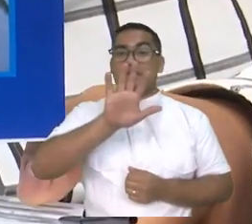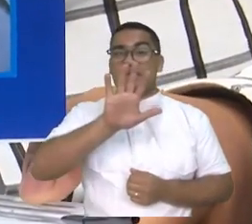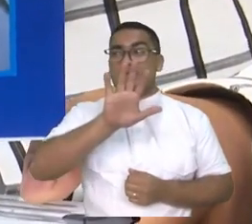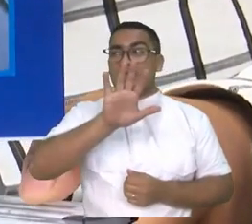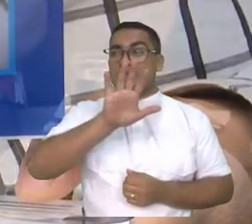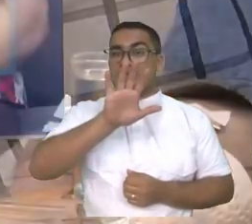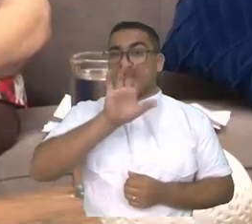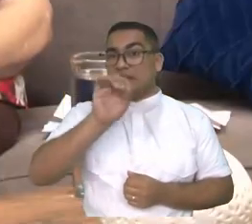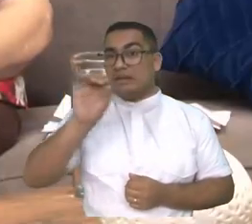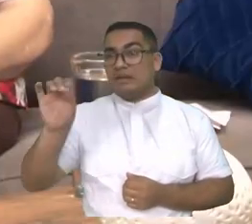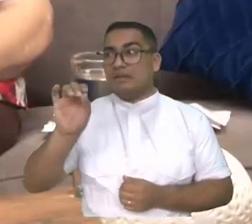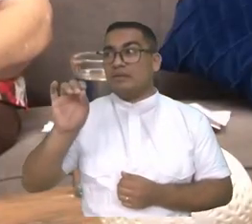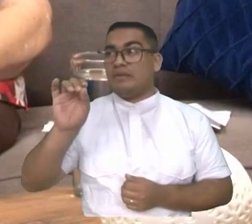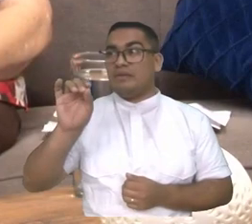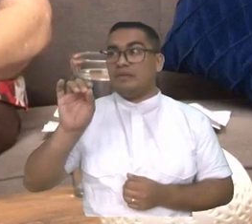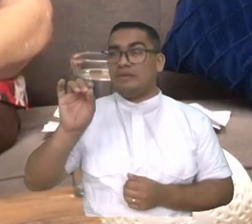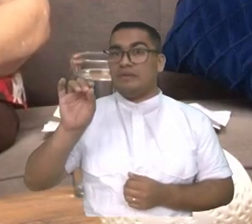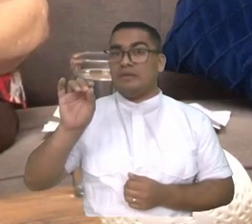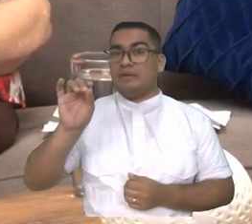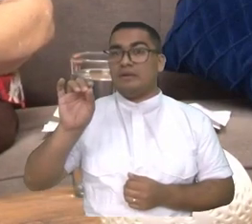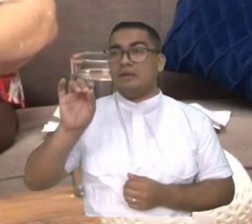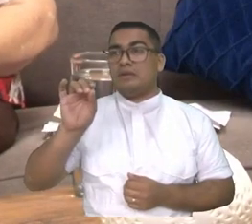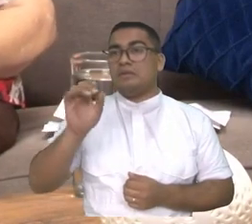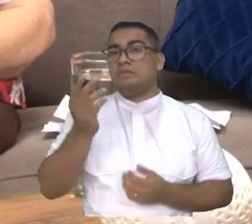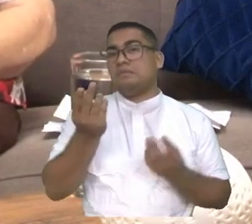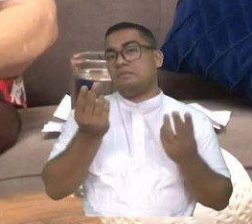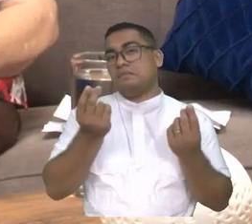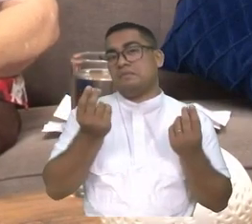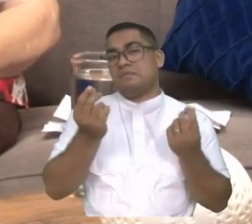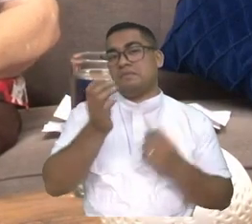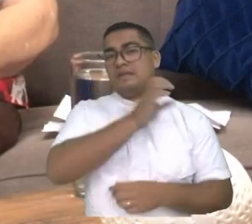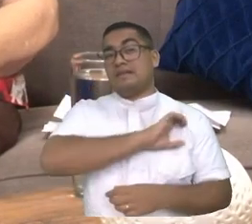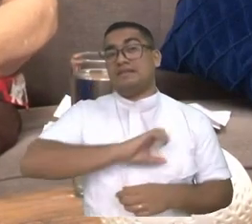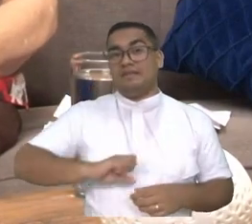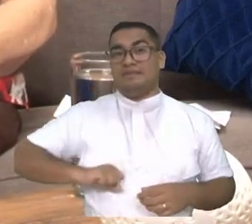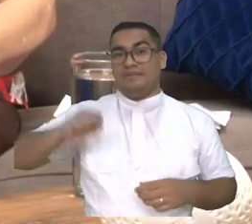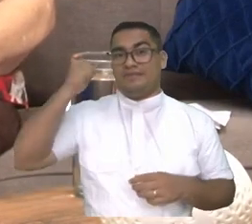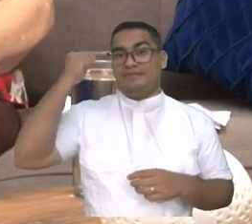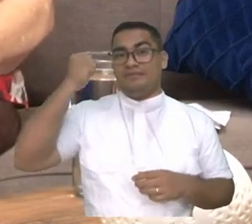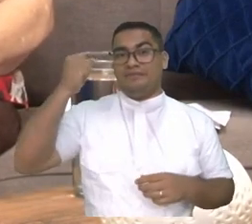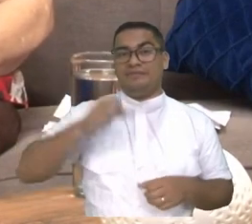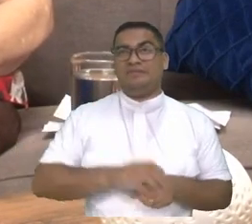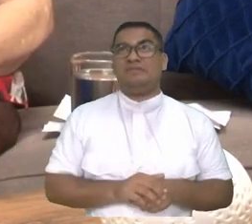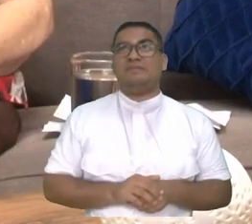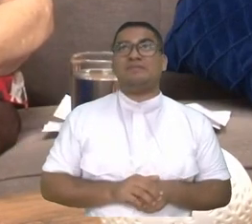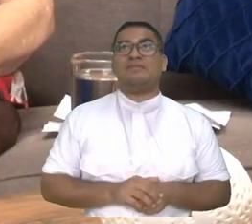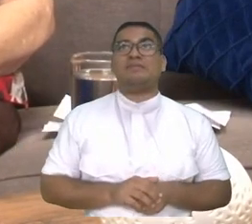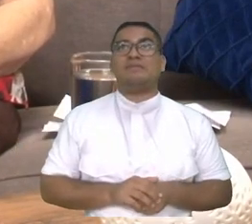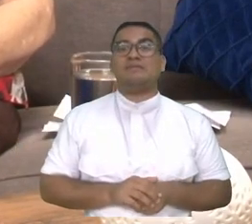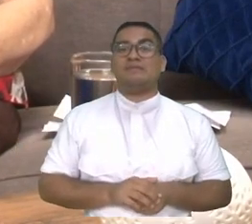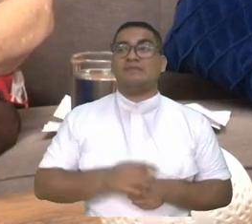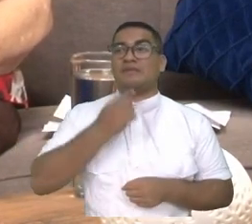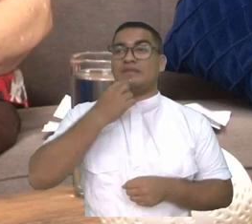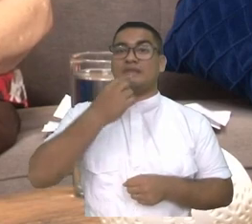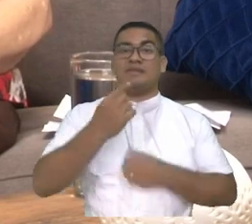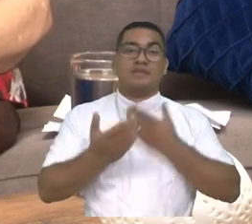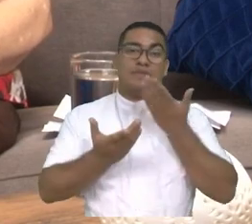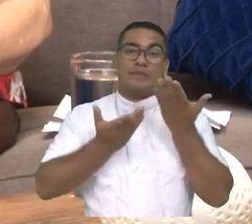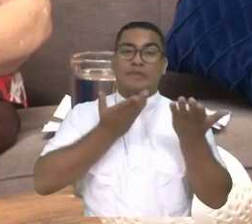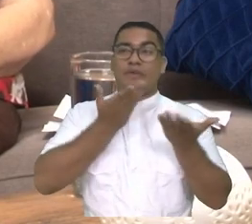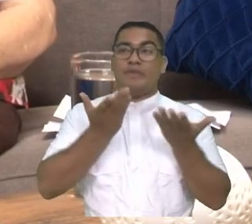no 500 córdobas, sino 500 pesos salvadoreños. Okay. Y es el poema que